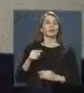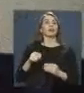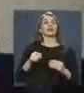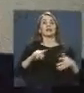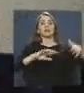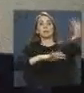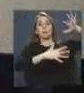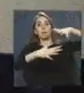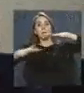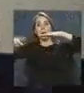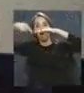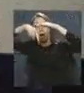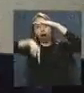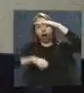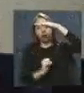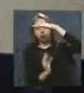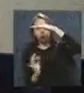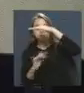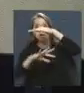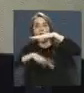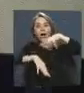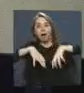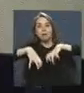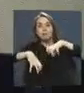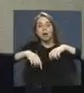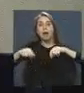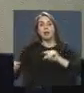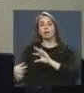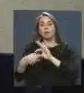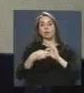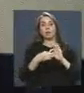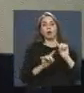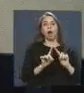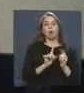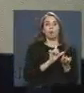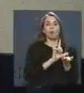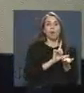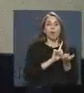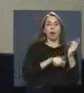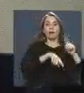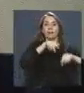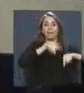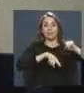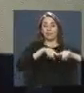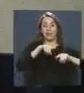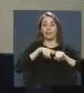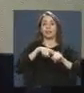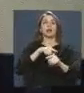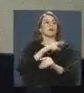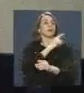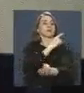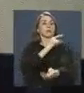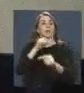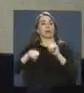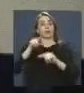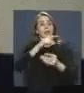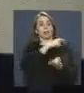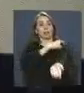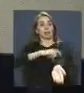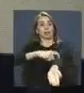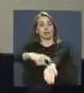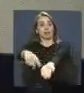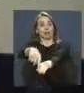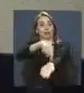marinos con vinculación a ciertas áreas terrestres de el territorio nacional y